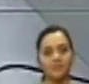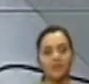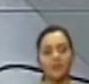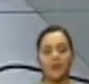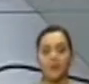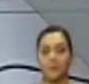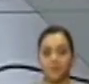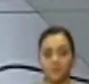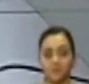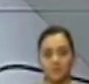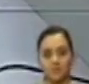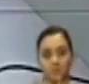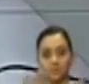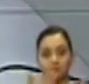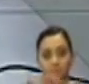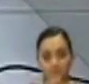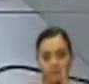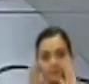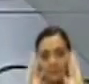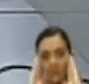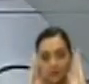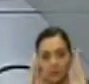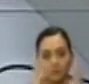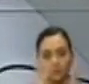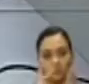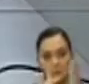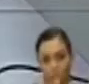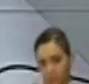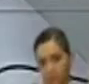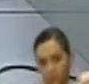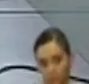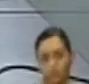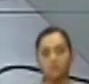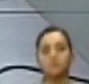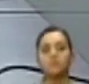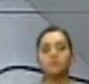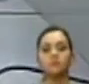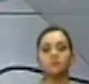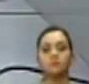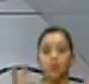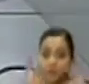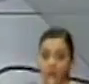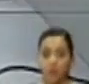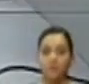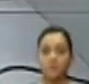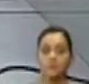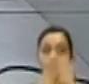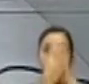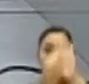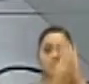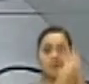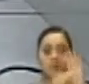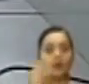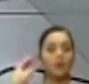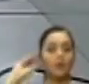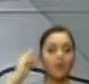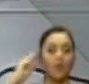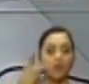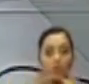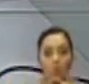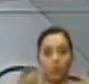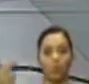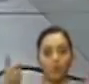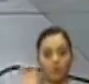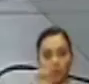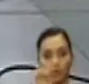presidente, muchísimas gracias por atender al programa. Quisiera recordarles también que estamos siendo retransmitidos por Radio Pública del Ecuador,